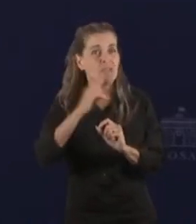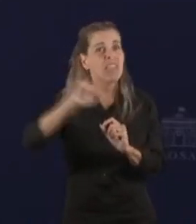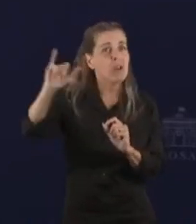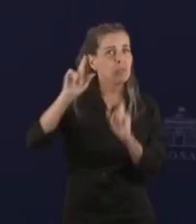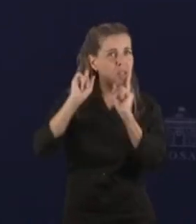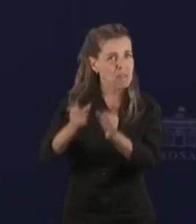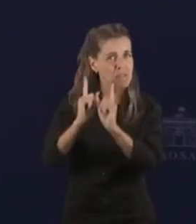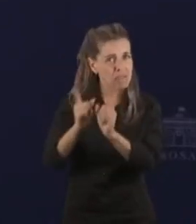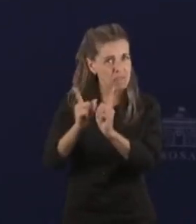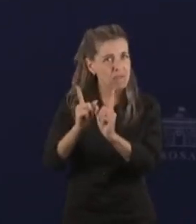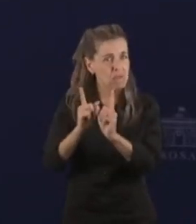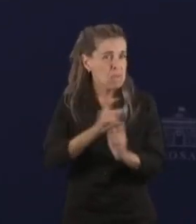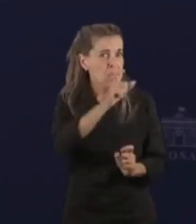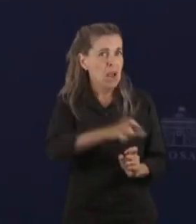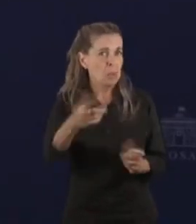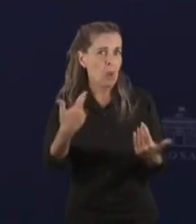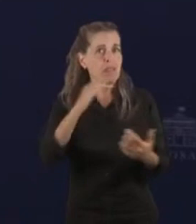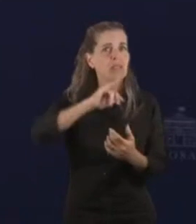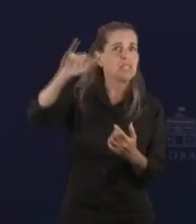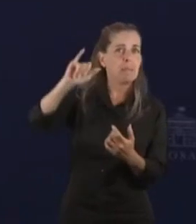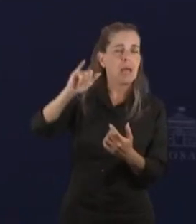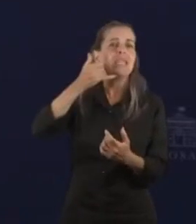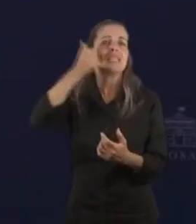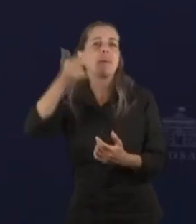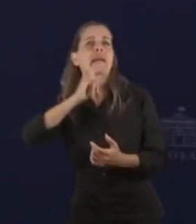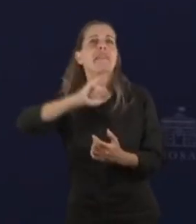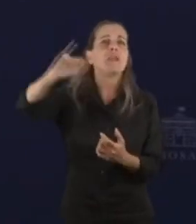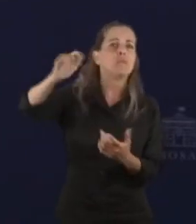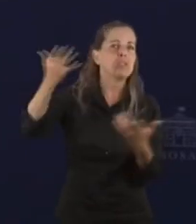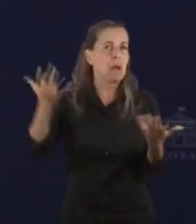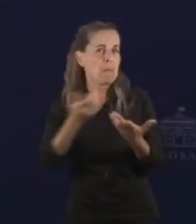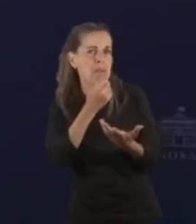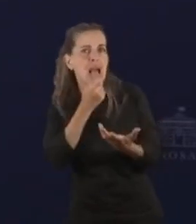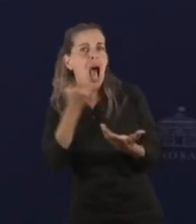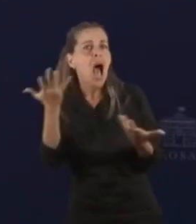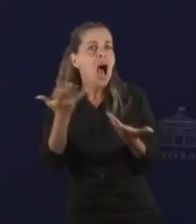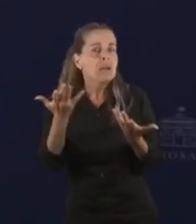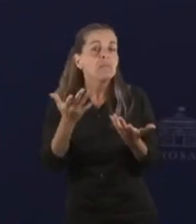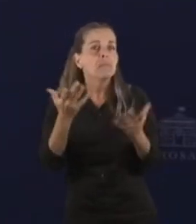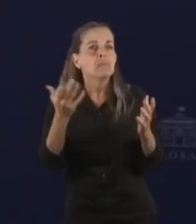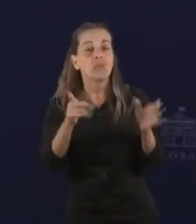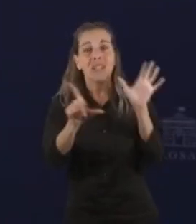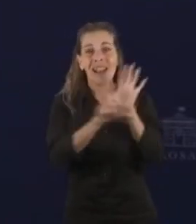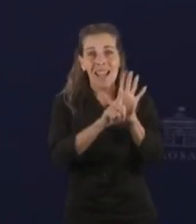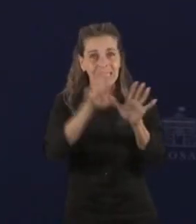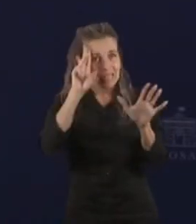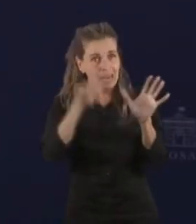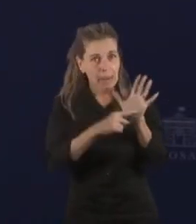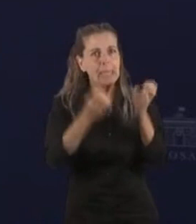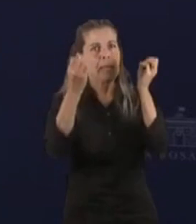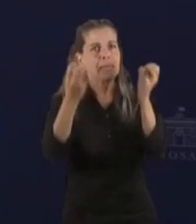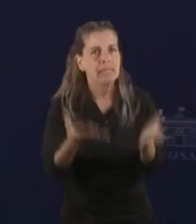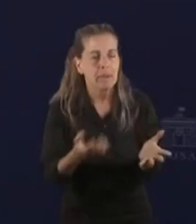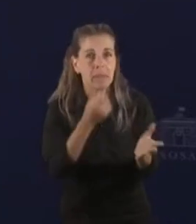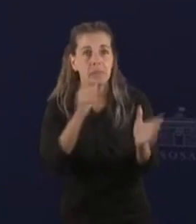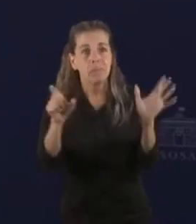llamados en esta línea así que Eh bueno si si efectivamente lo hacen dentro de la ley no tenemos por qué oponernos